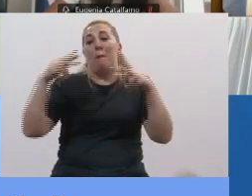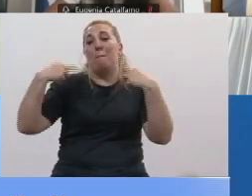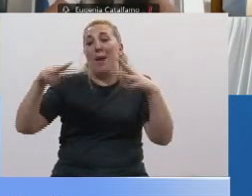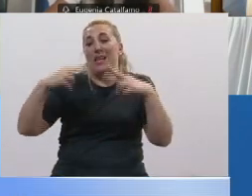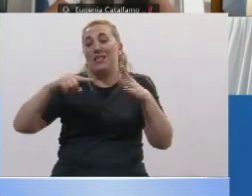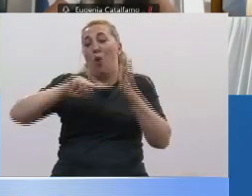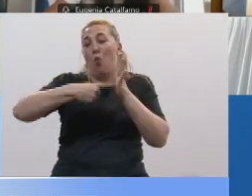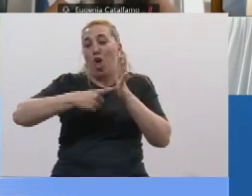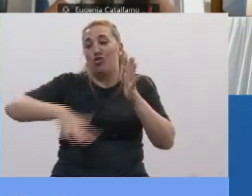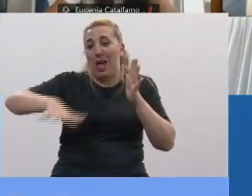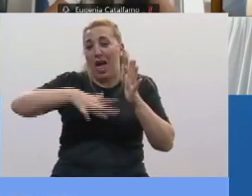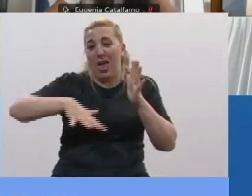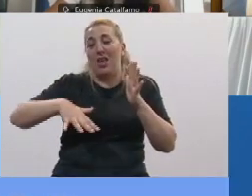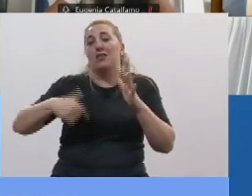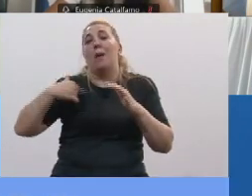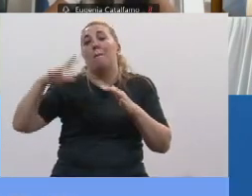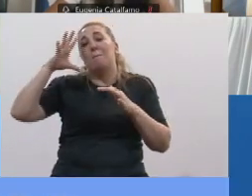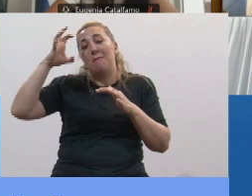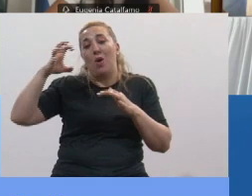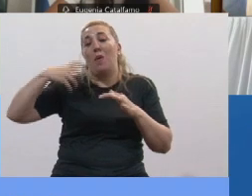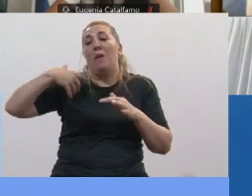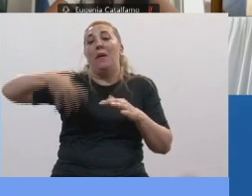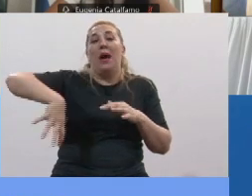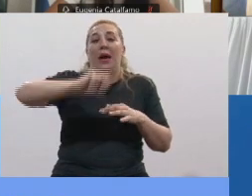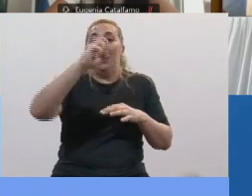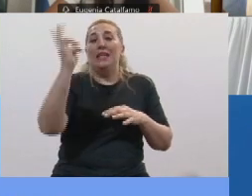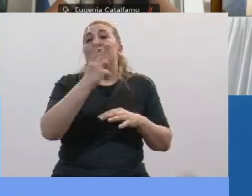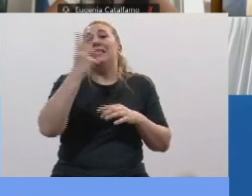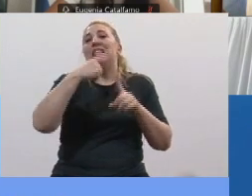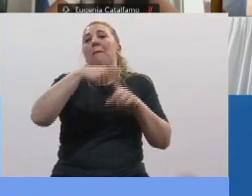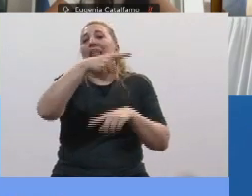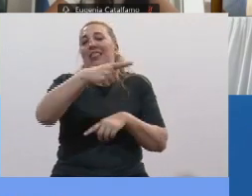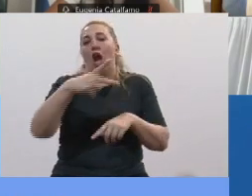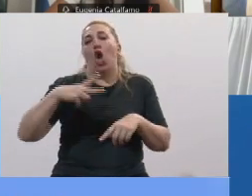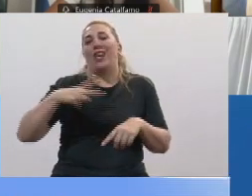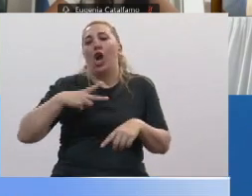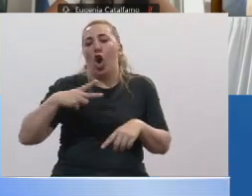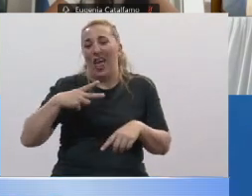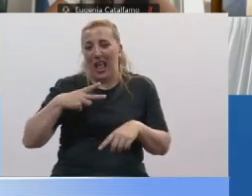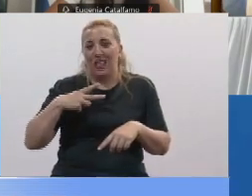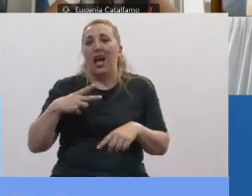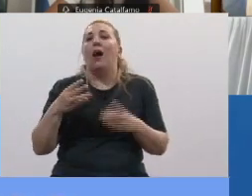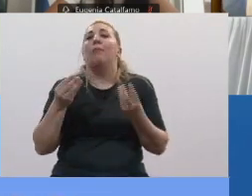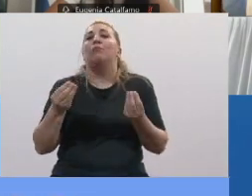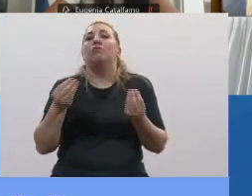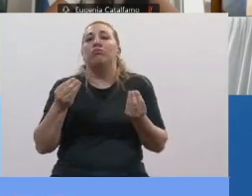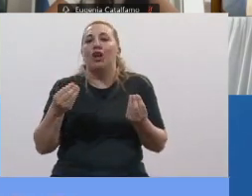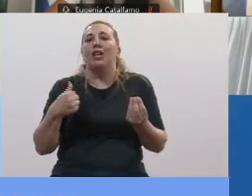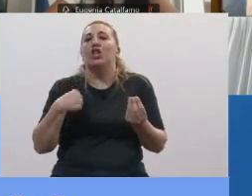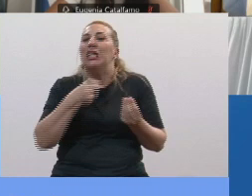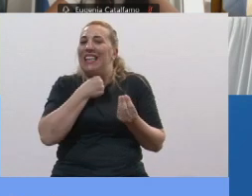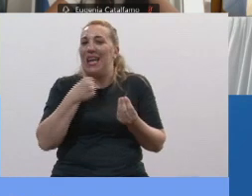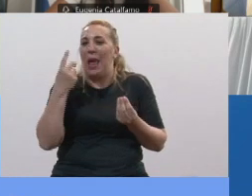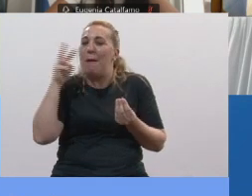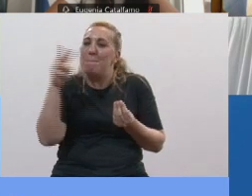por la ciudad de Buenos Aires, me acuerdo que lo llevé al cementerio de la Recoleta, porque yo quería que